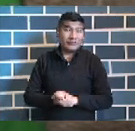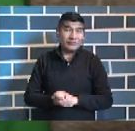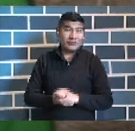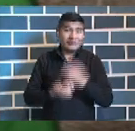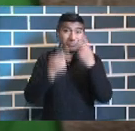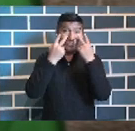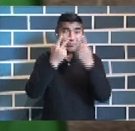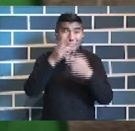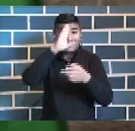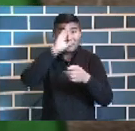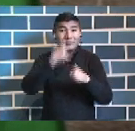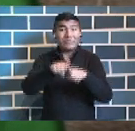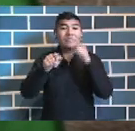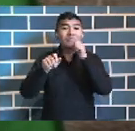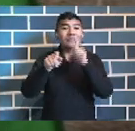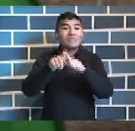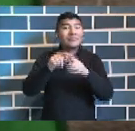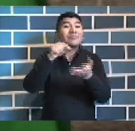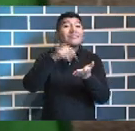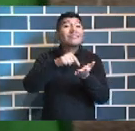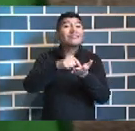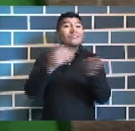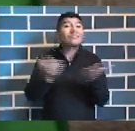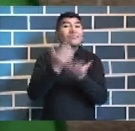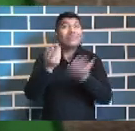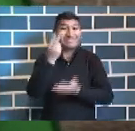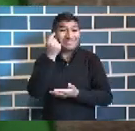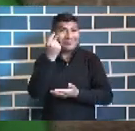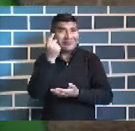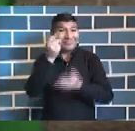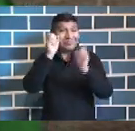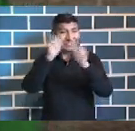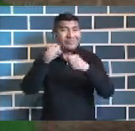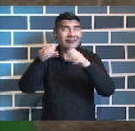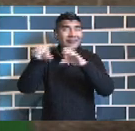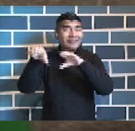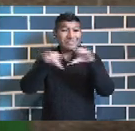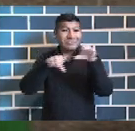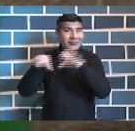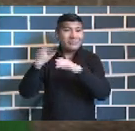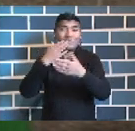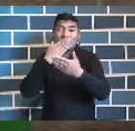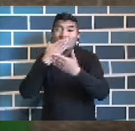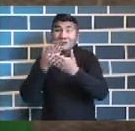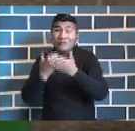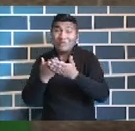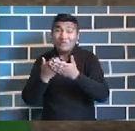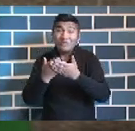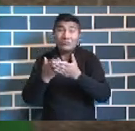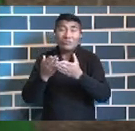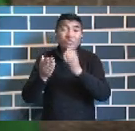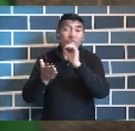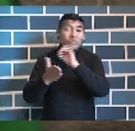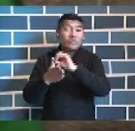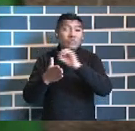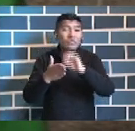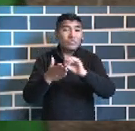Miren, queridos hermanos, ahí está donde el dinero se puede hacer bueno o malo.